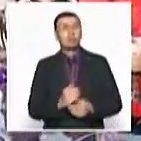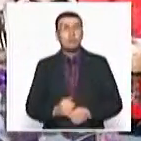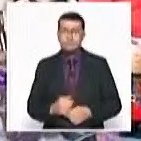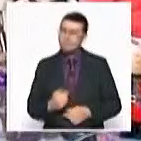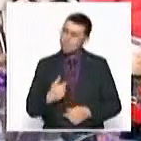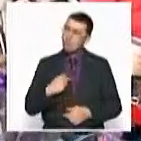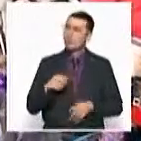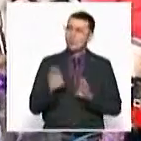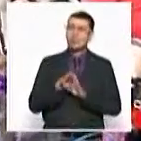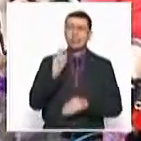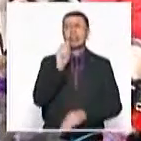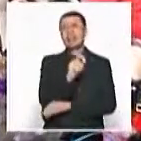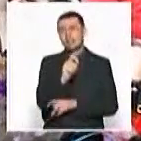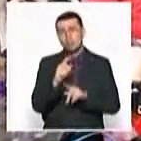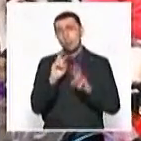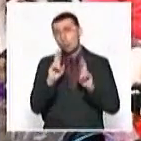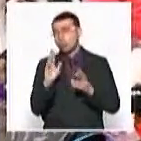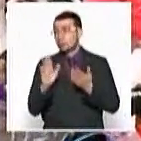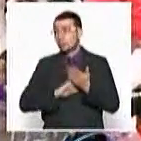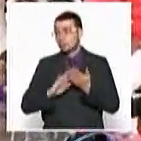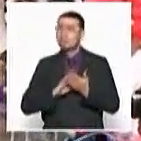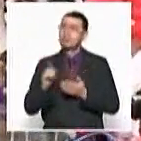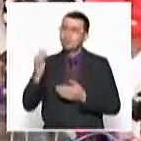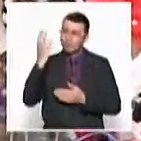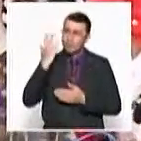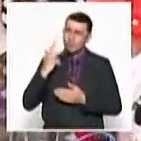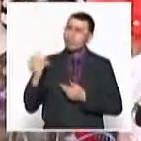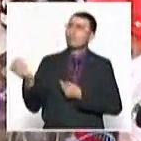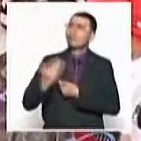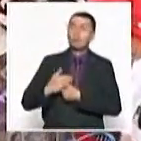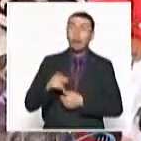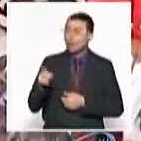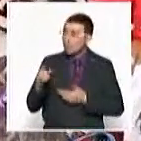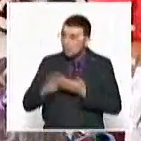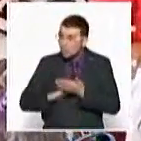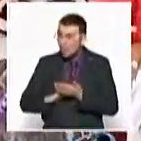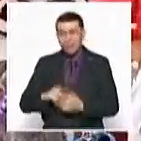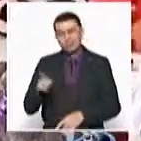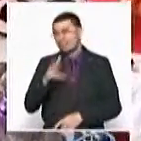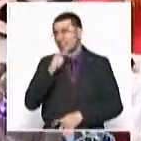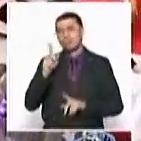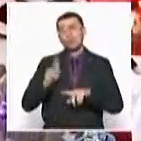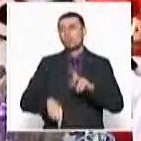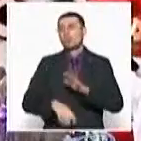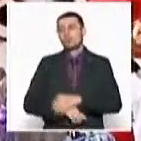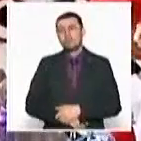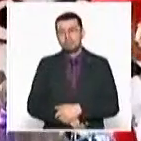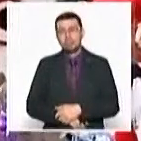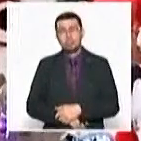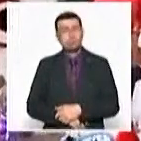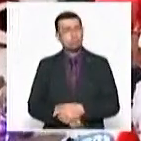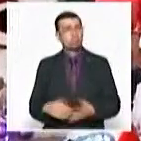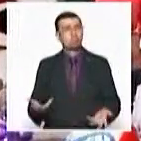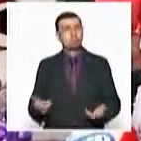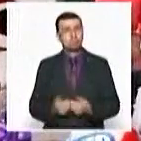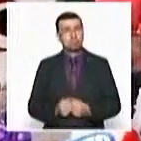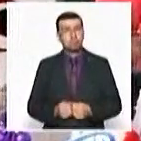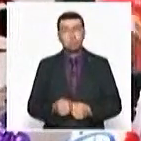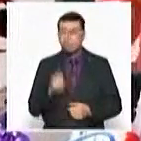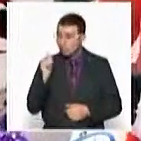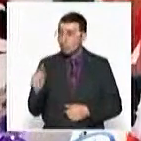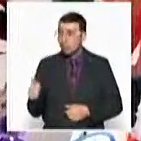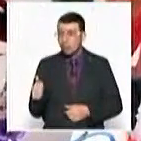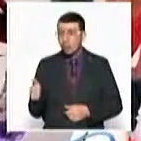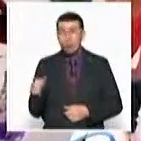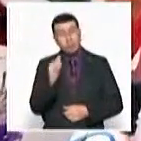a diario vemos eso que usted acaba de leer. Es que lo suyo no tiene cura. La pregunta es, ¿para quién?